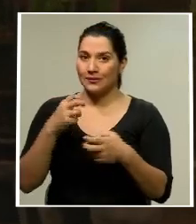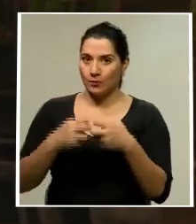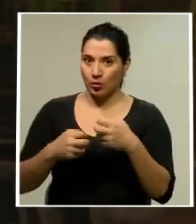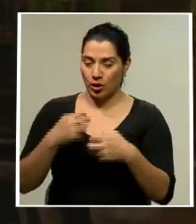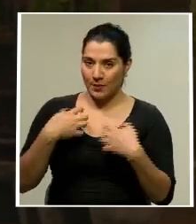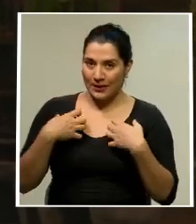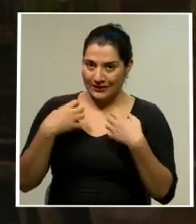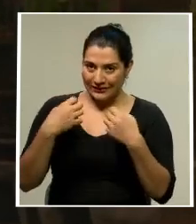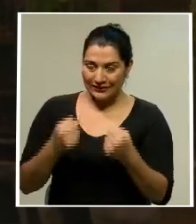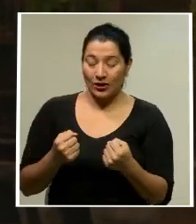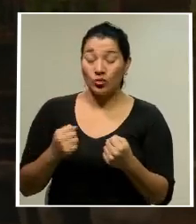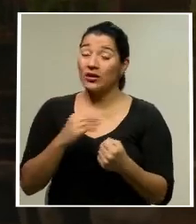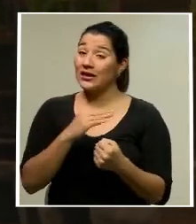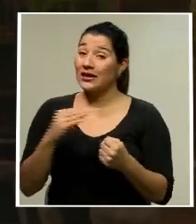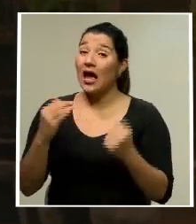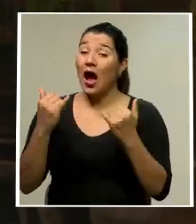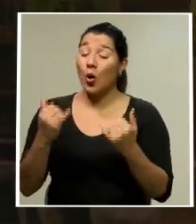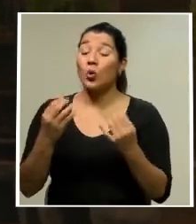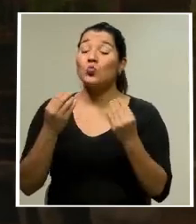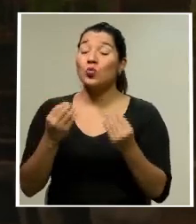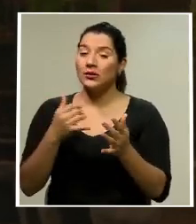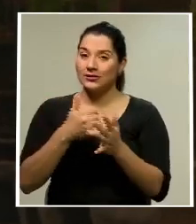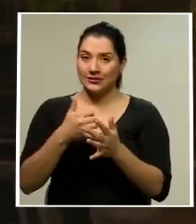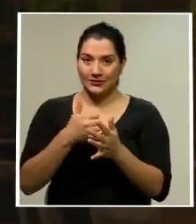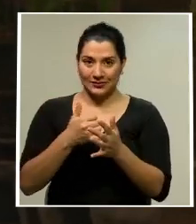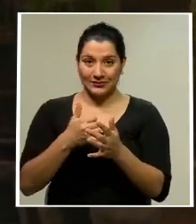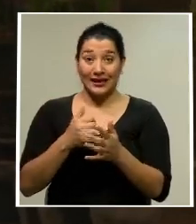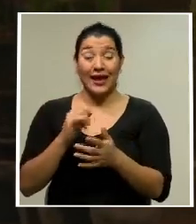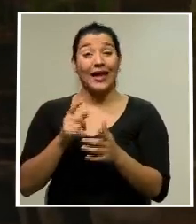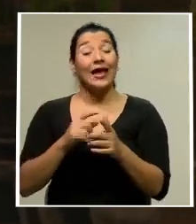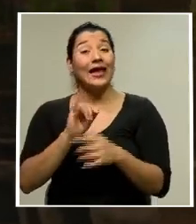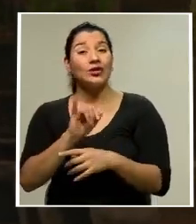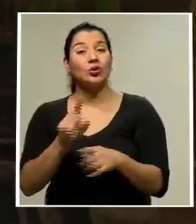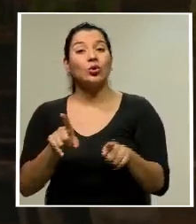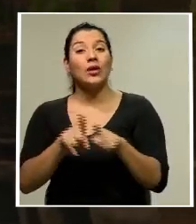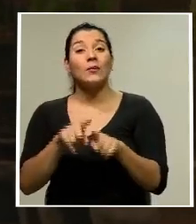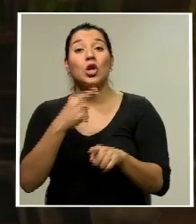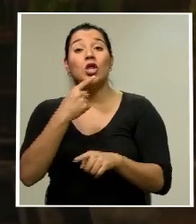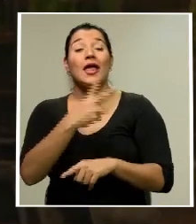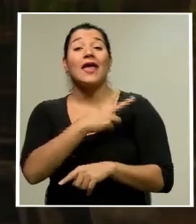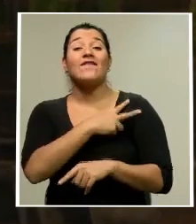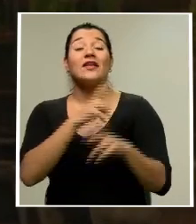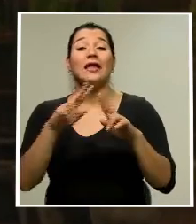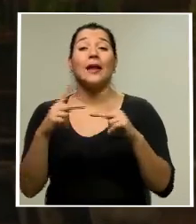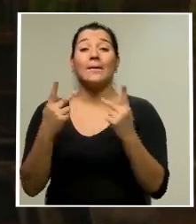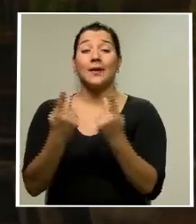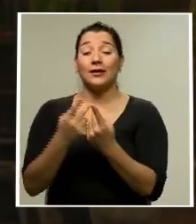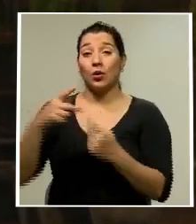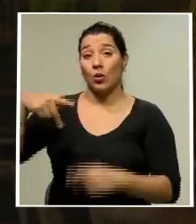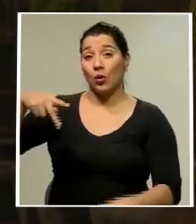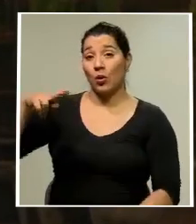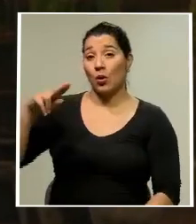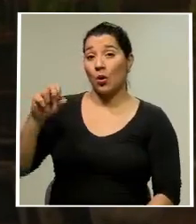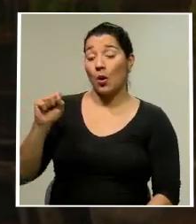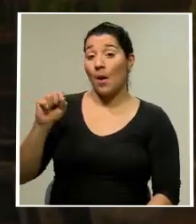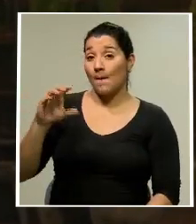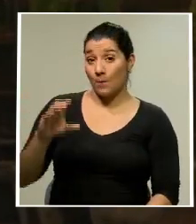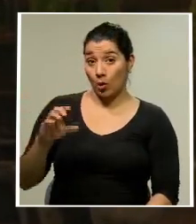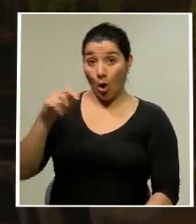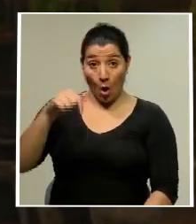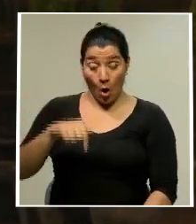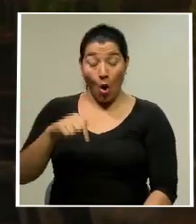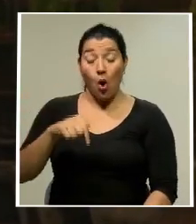y realmente se encuentra bastante delicado, y así lo hizo saber también el jefe de fracción del Partido Unidad Social Cristiana, quien salió a